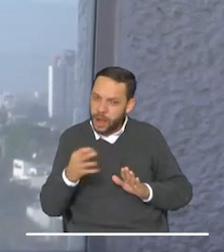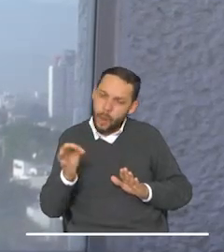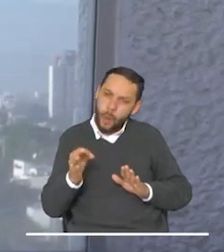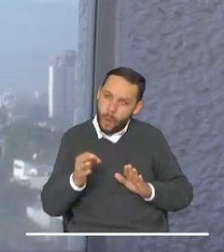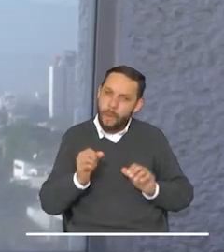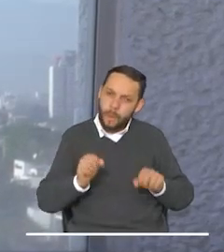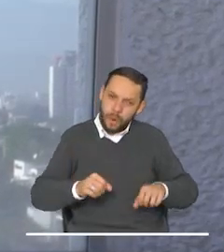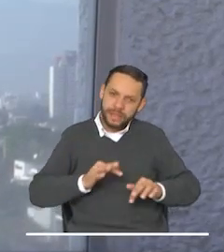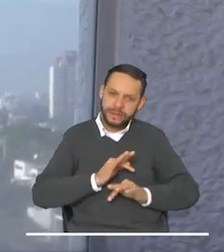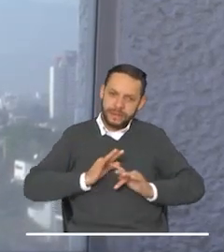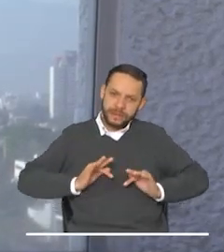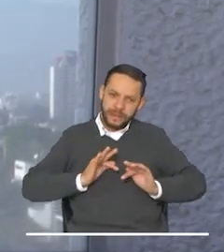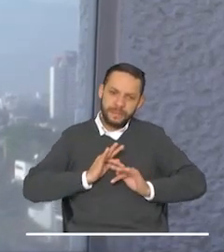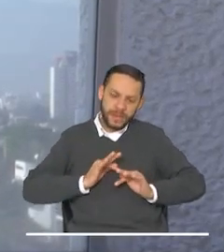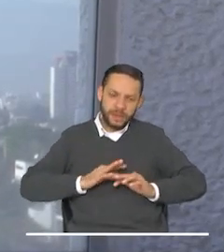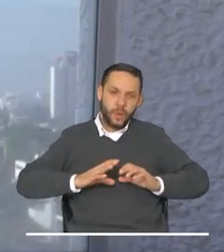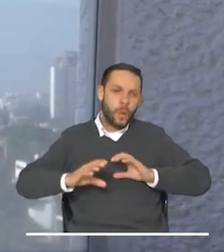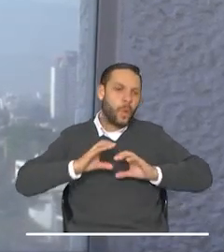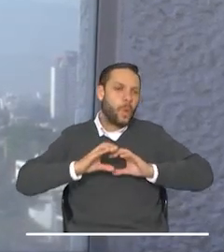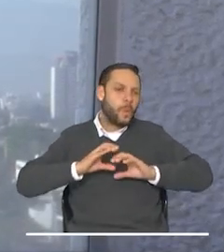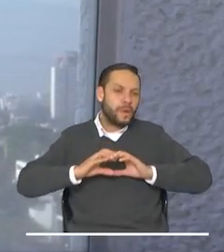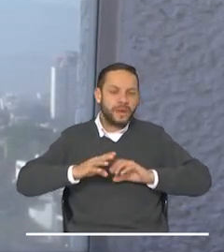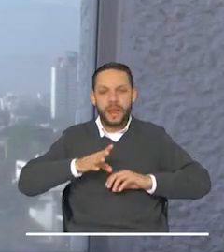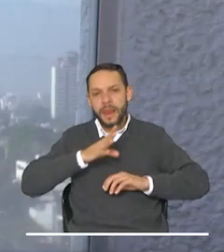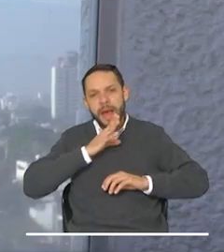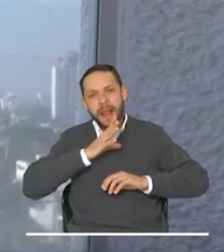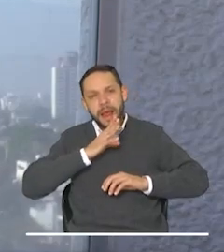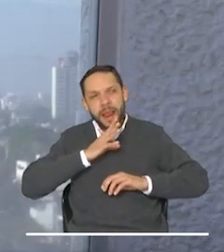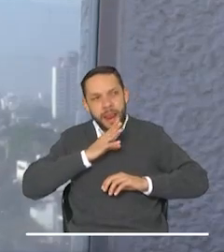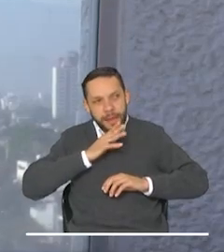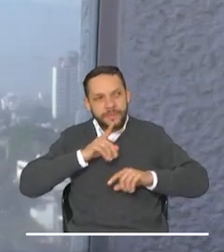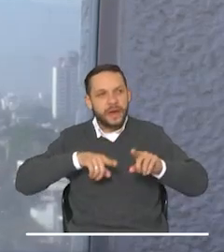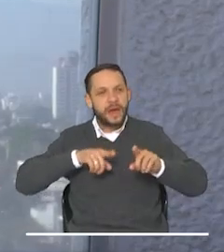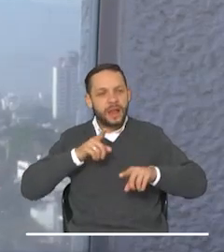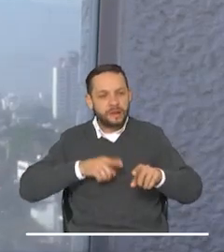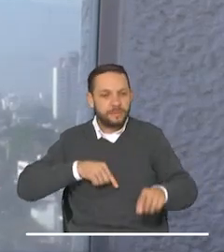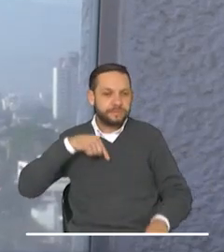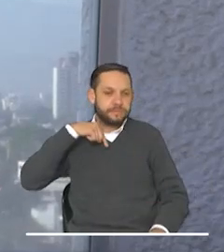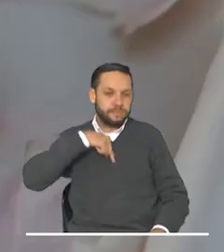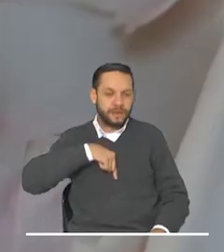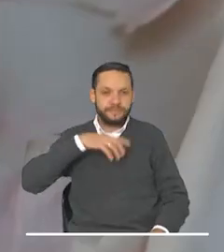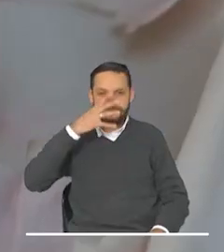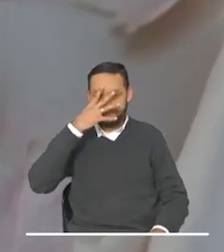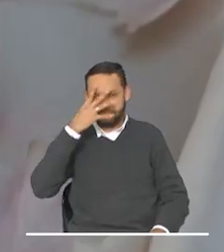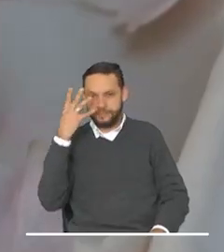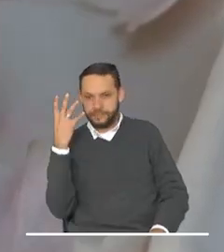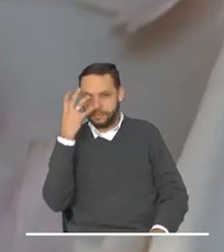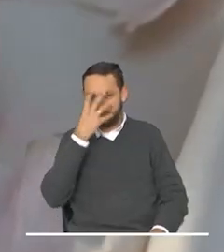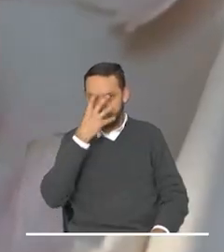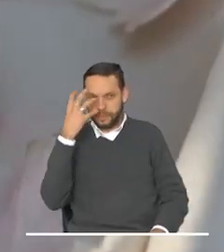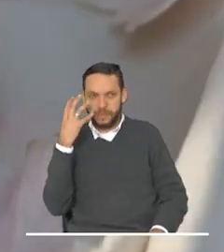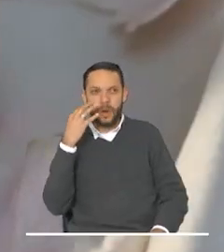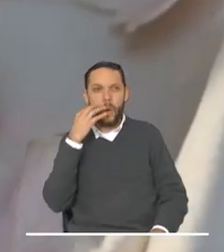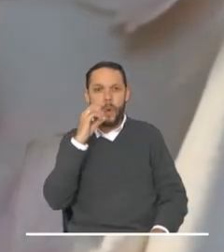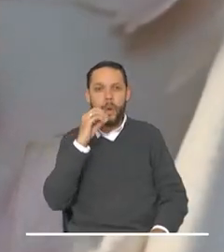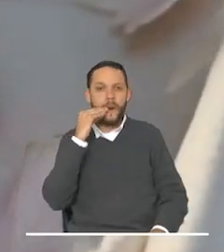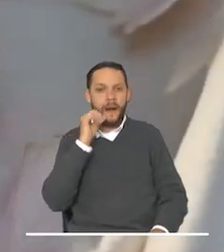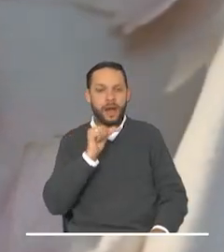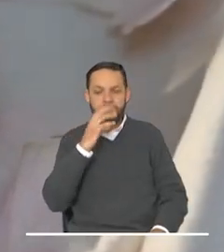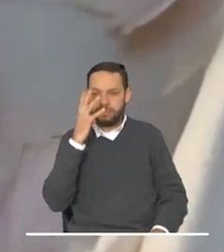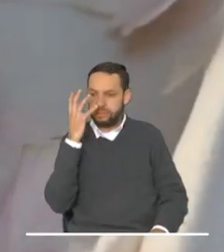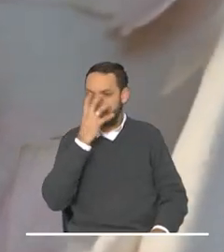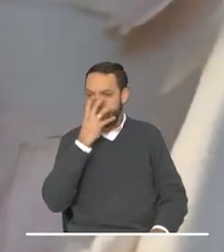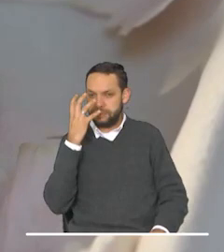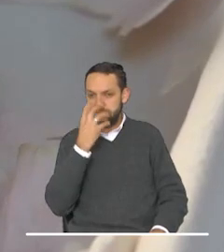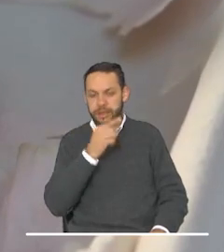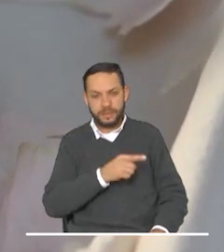procesos siempre pongo el ejemplo de los trastornos de personalidad estamos llenos de ese tipo de condiciones medicados